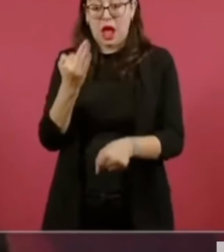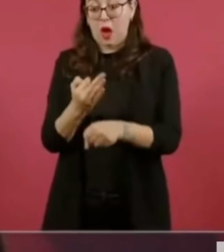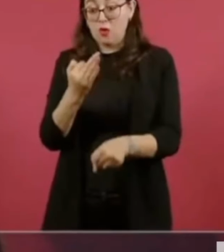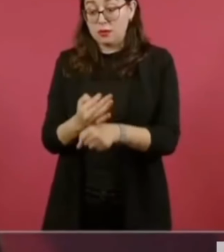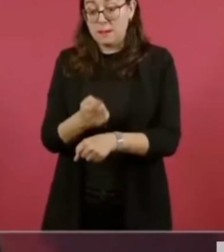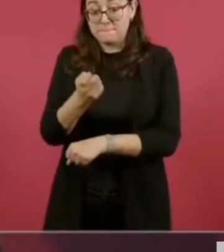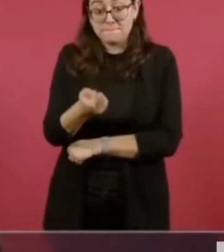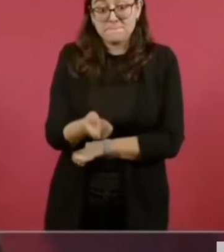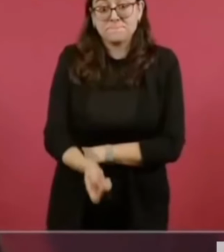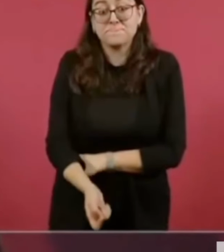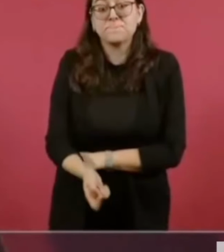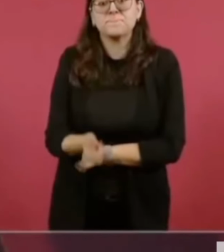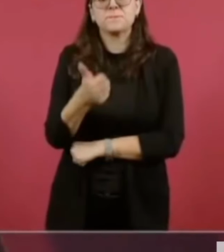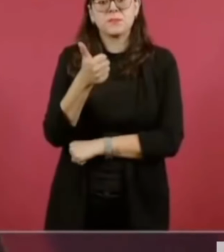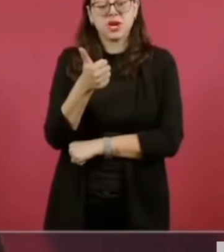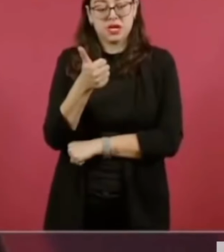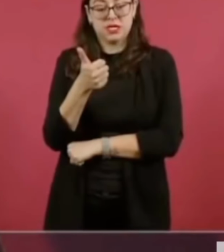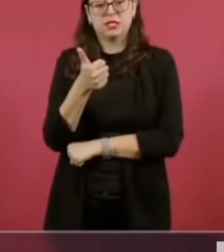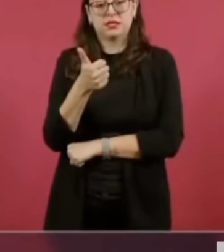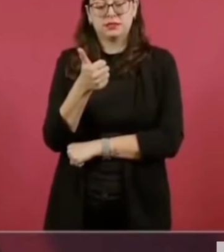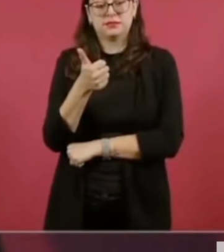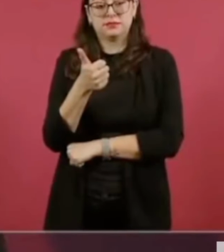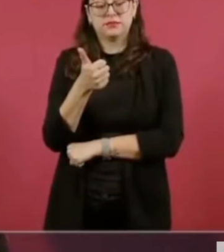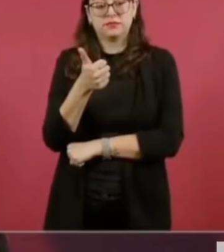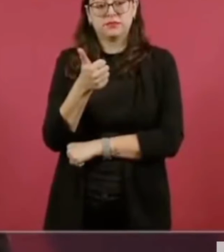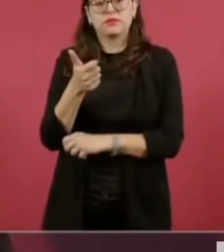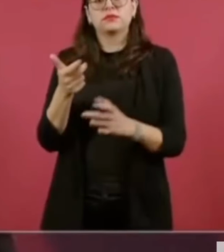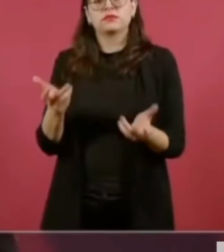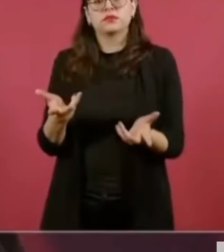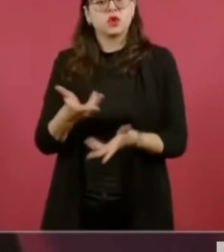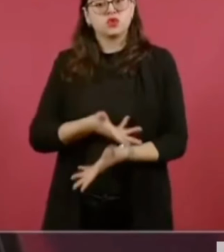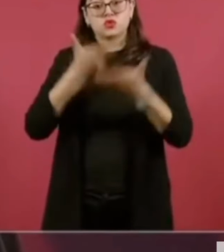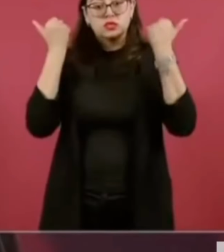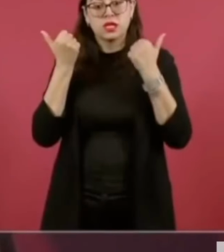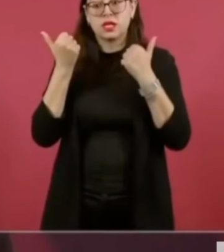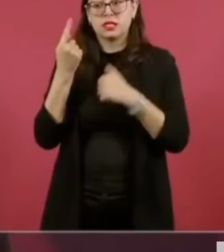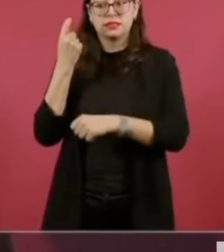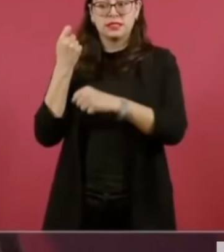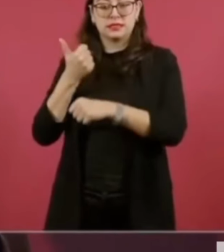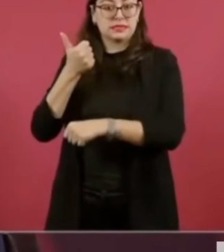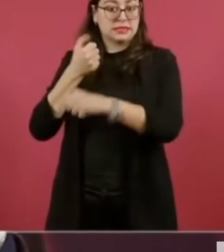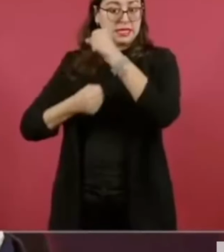Fiscalía, o sea, no sé si hace 6 años la Procuraduría